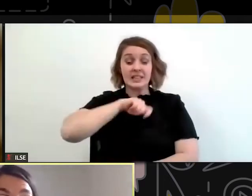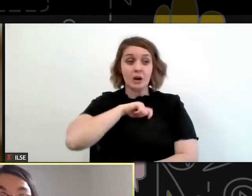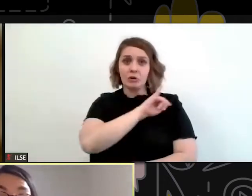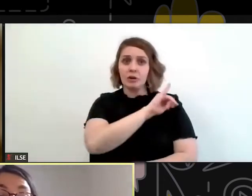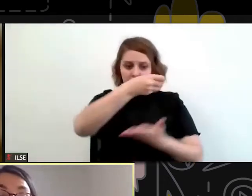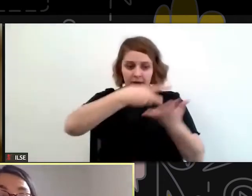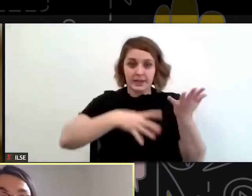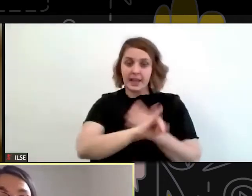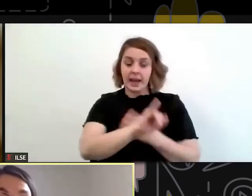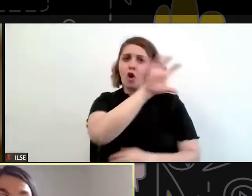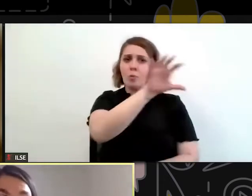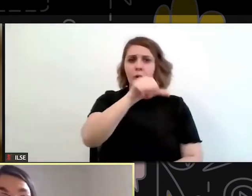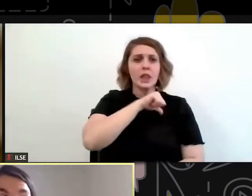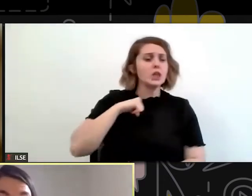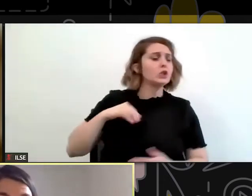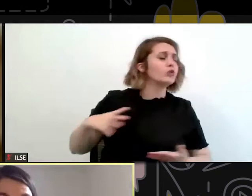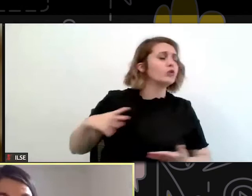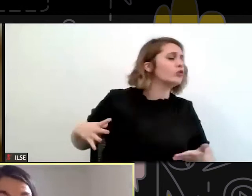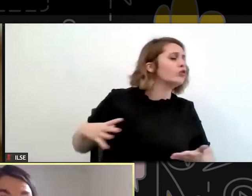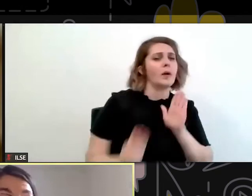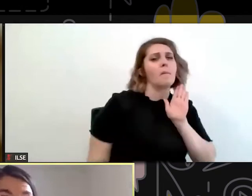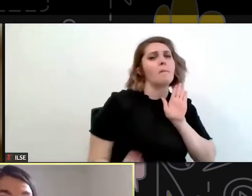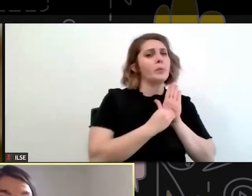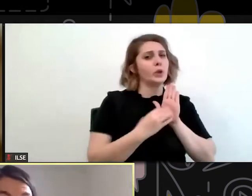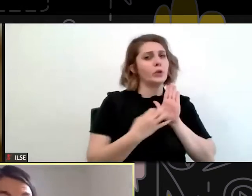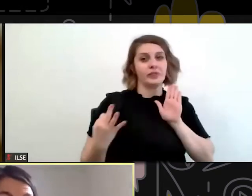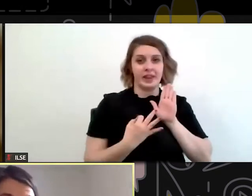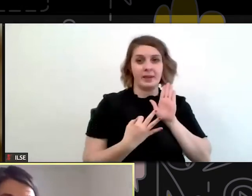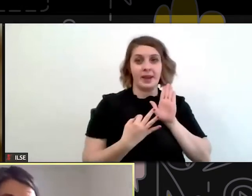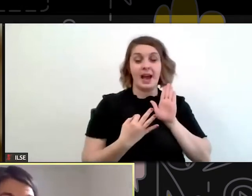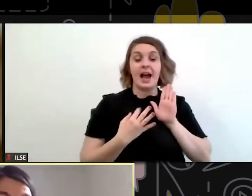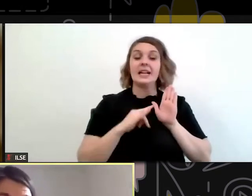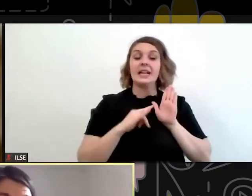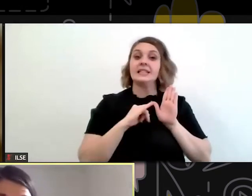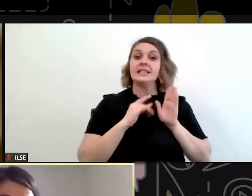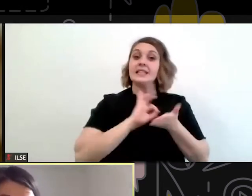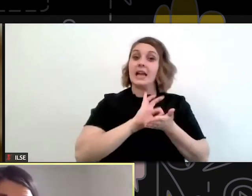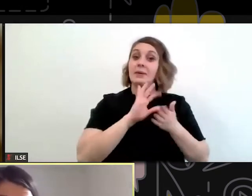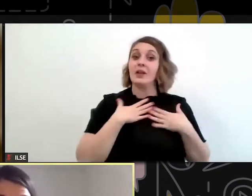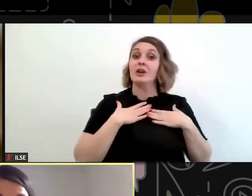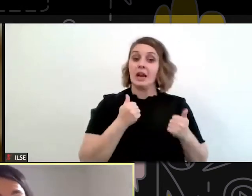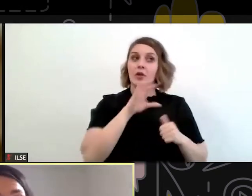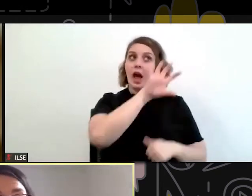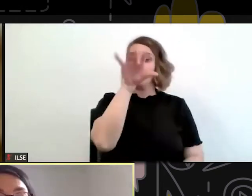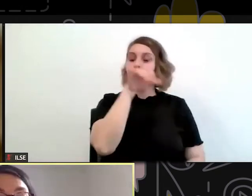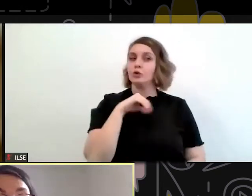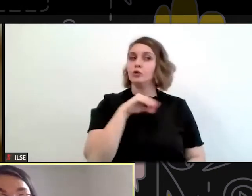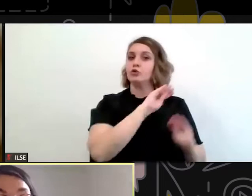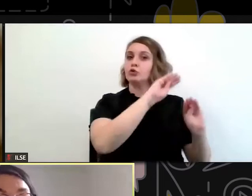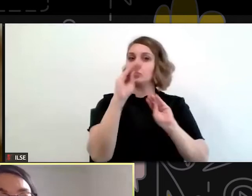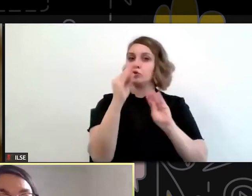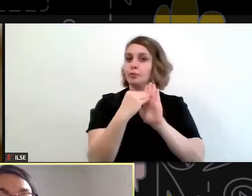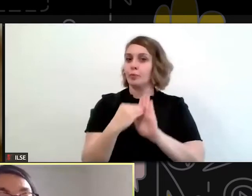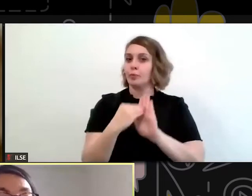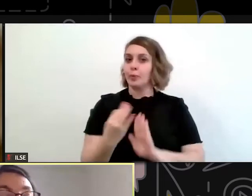las comunidades tienen que tener incorporadas a los servicios de salud de cada autonomía. Y entonces